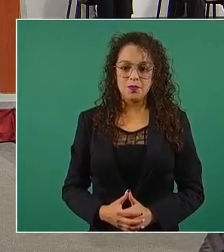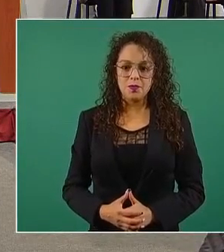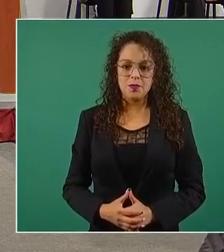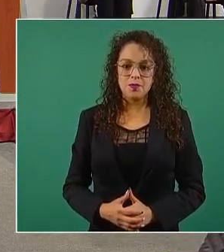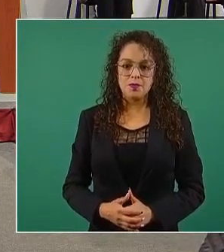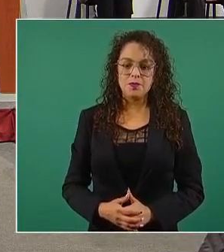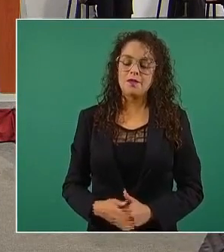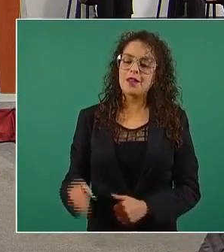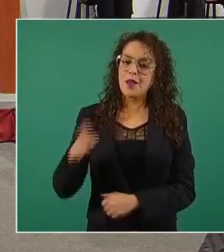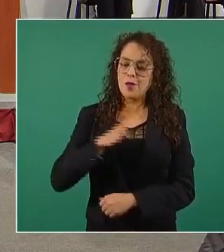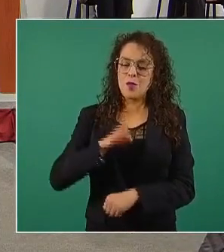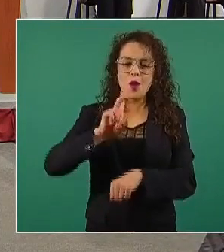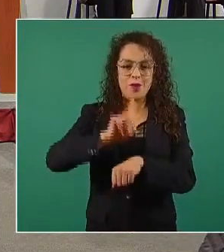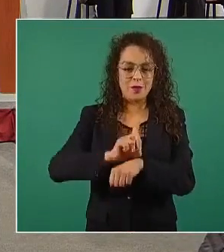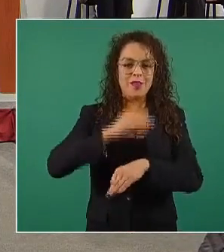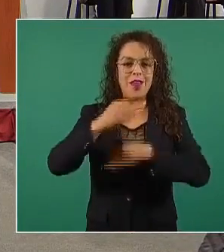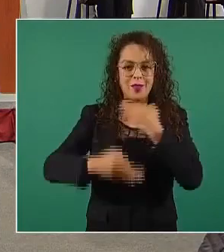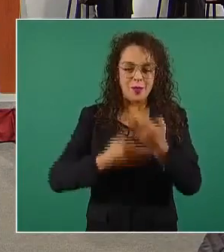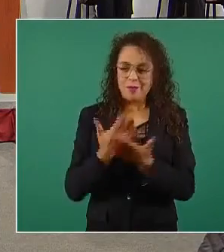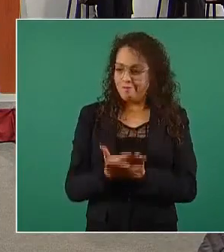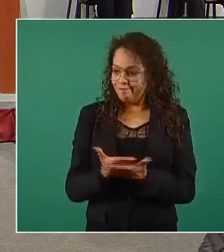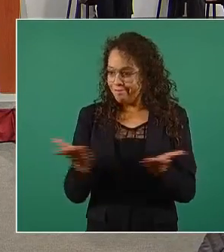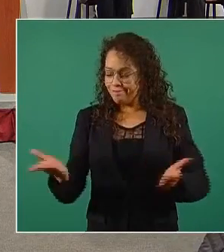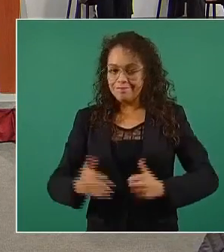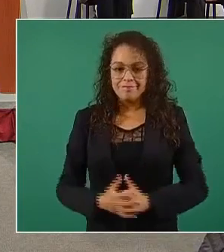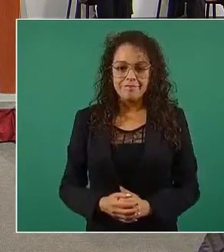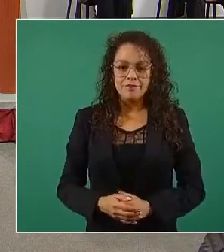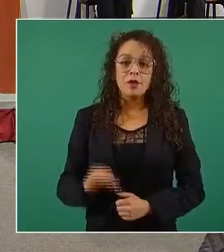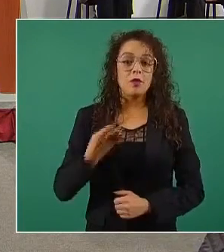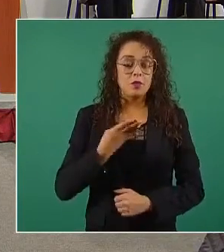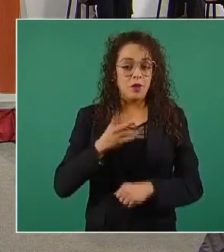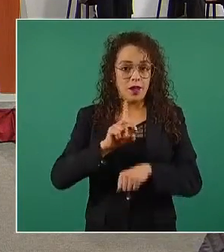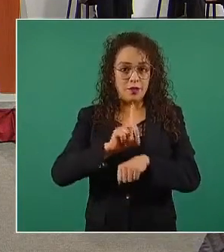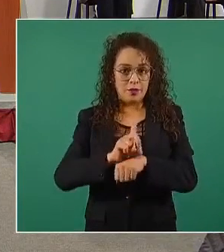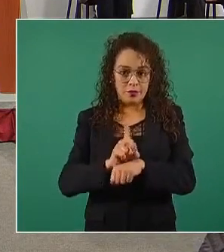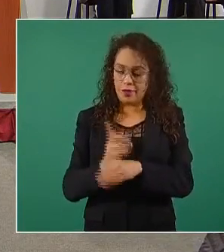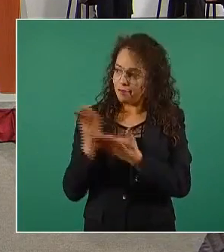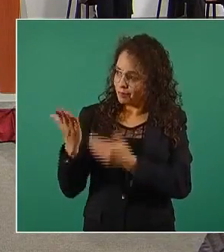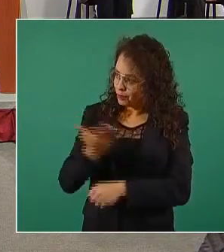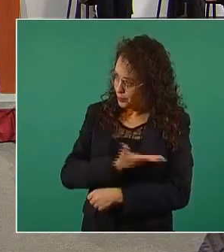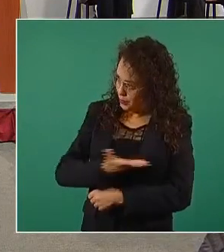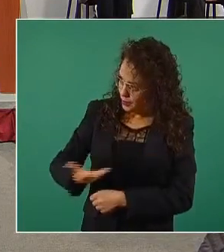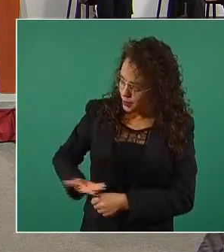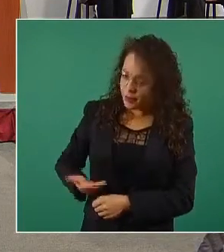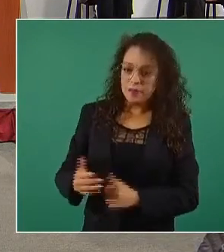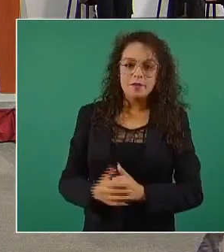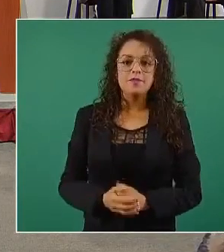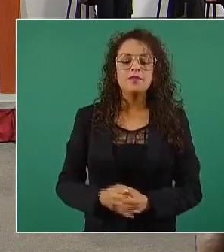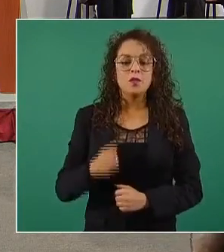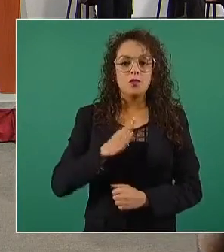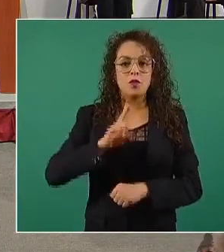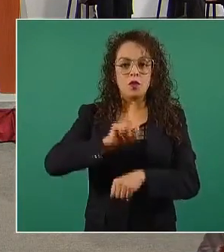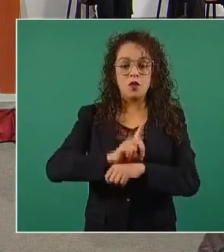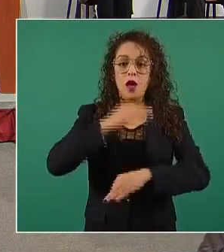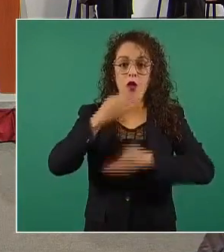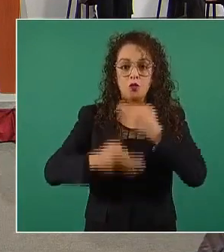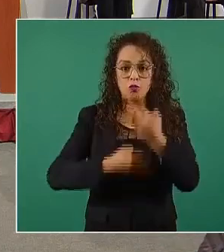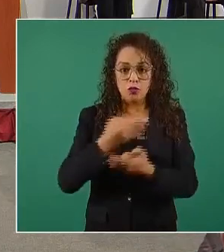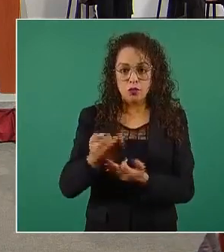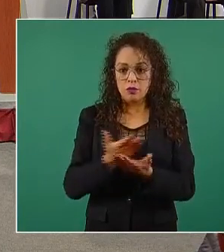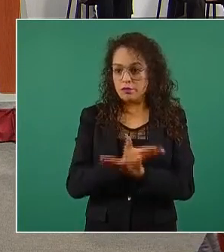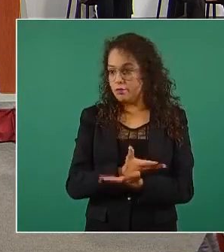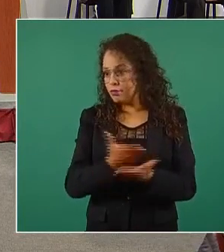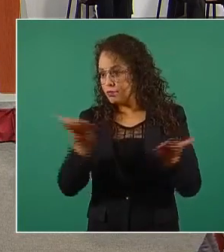Muy buenos días a todos. Muy buenos días, señor presidente. Muy buenos días a todos sus